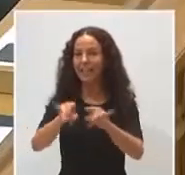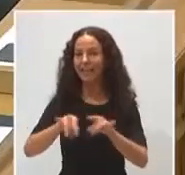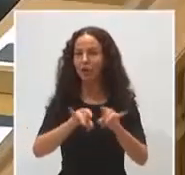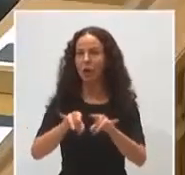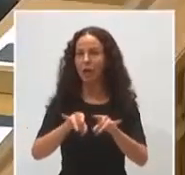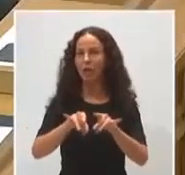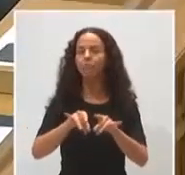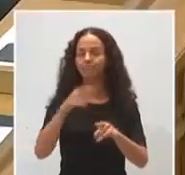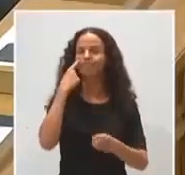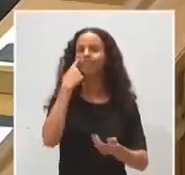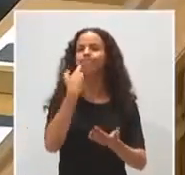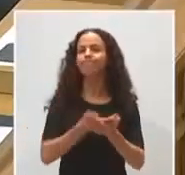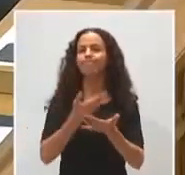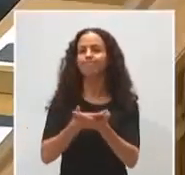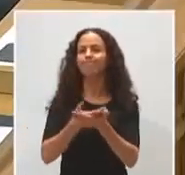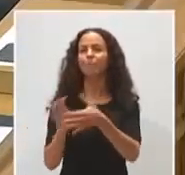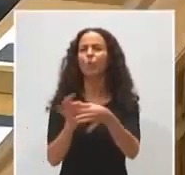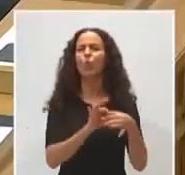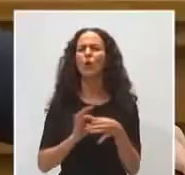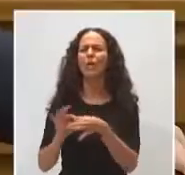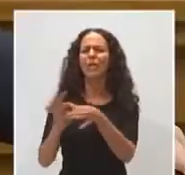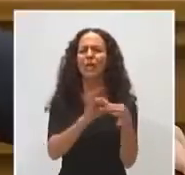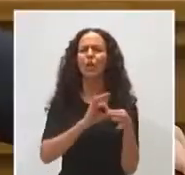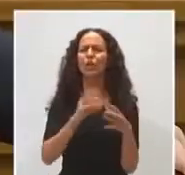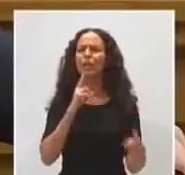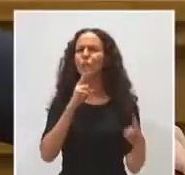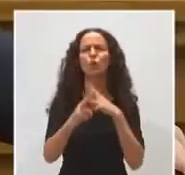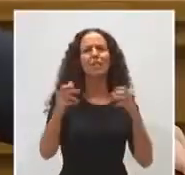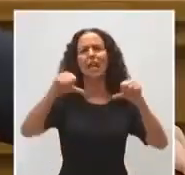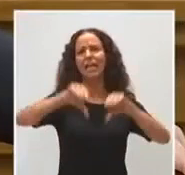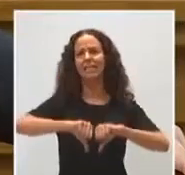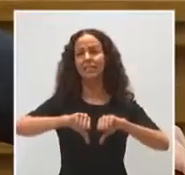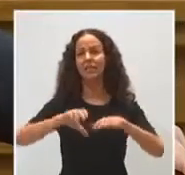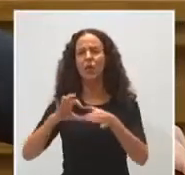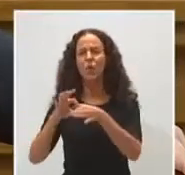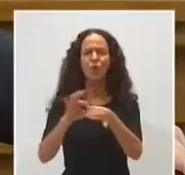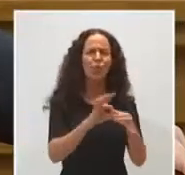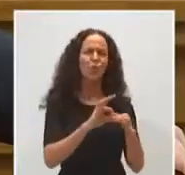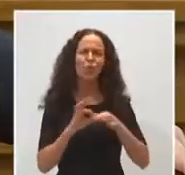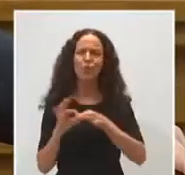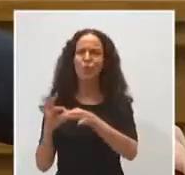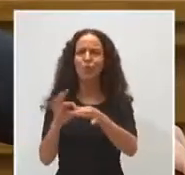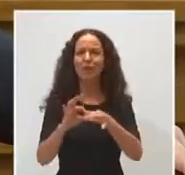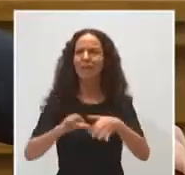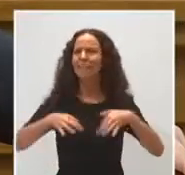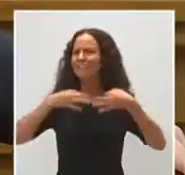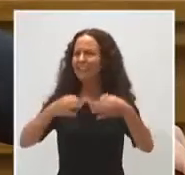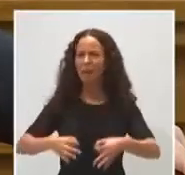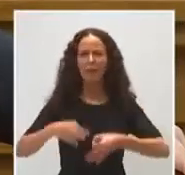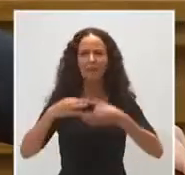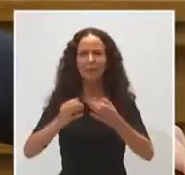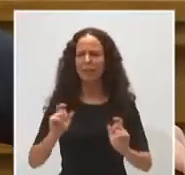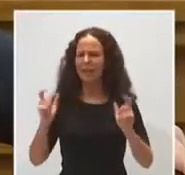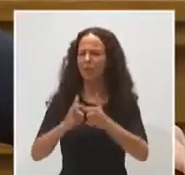sea vemos todo como una piña en la reacción ante la crisis como una piña nos hemos seguido viendo siempre no hemos suspendido